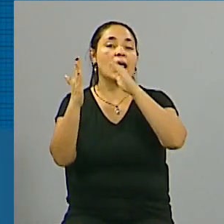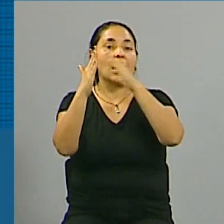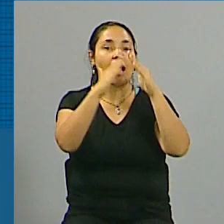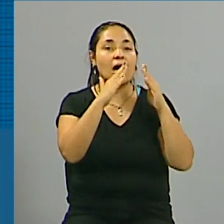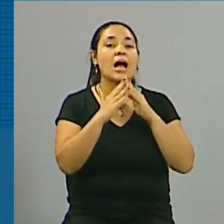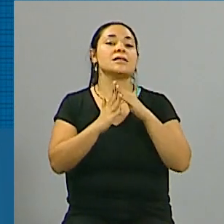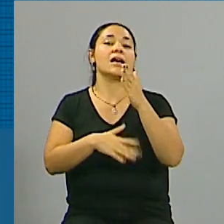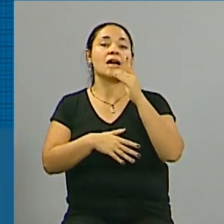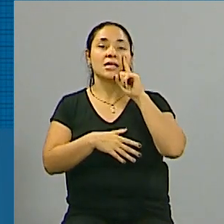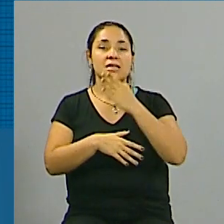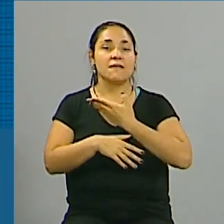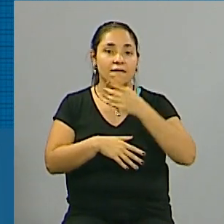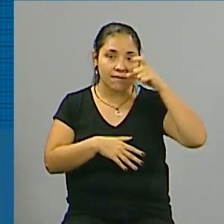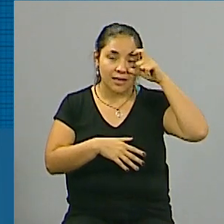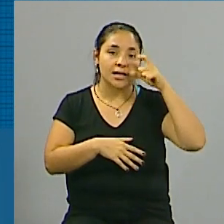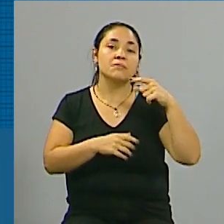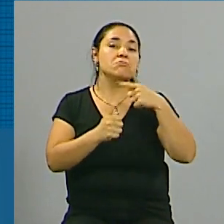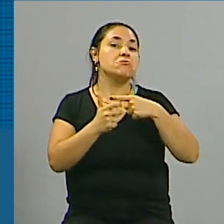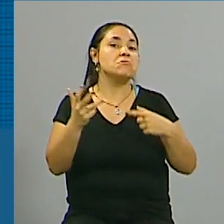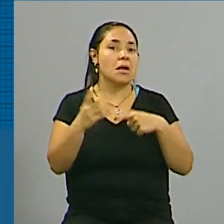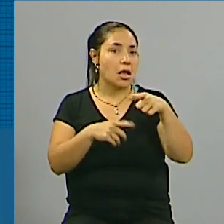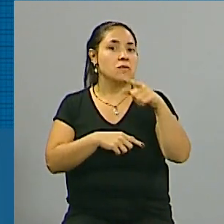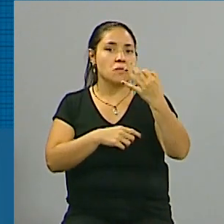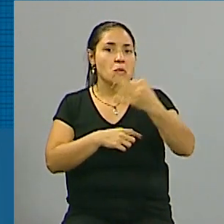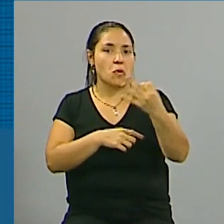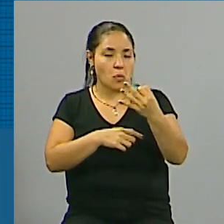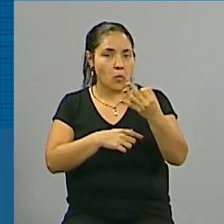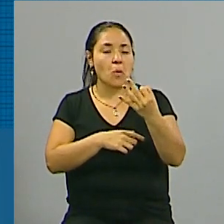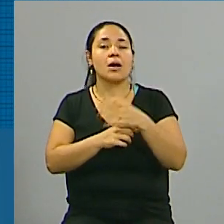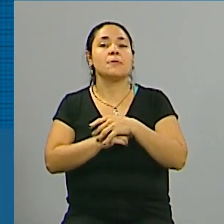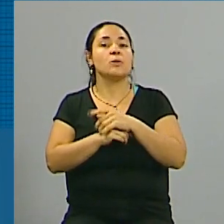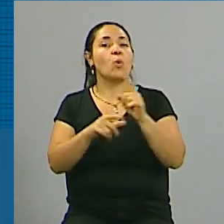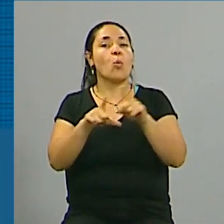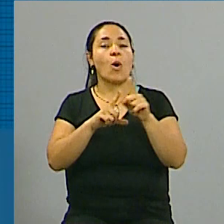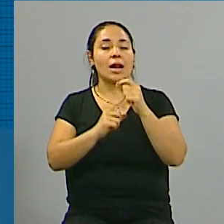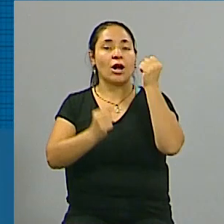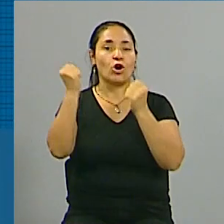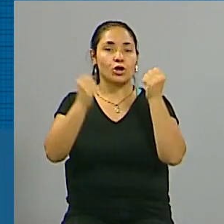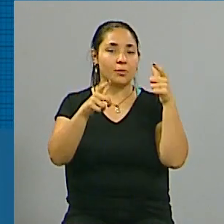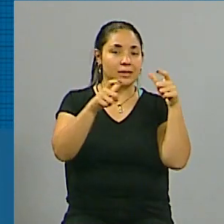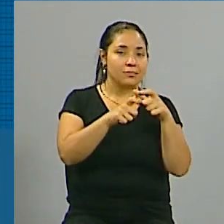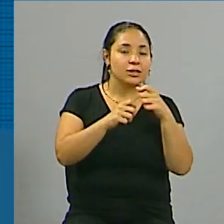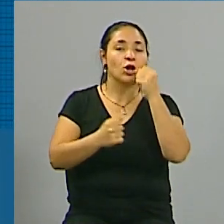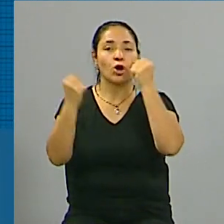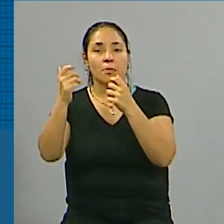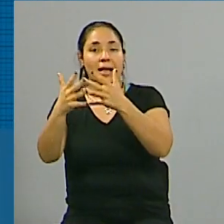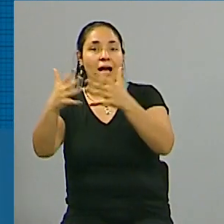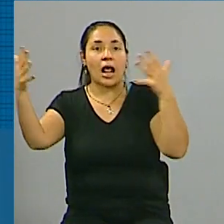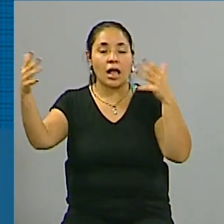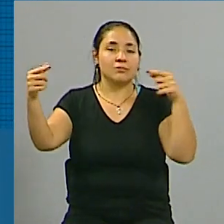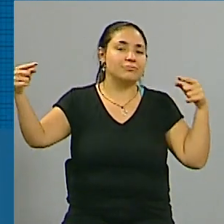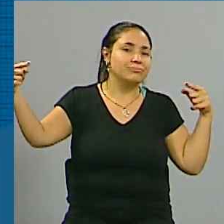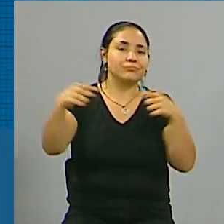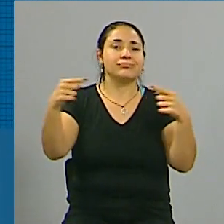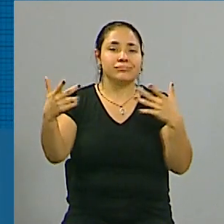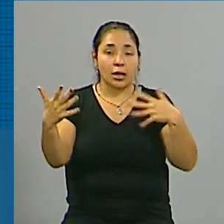de las políticas han sido muy buenas, pero cuando la parte de la microeconomía y la macroeconomía empiezan a fallar y empiezan a golpear a los